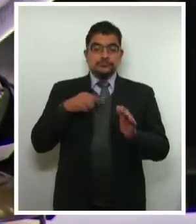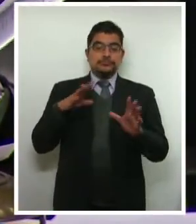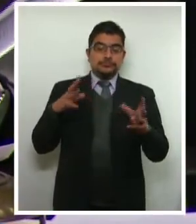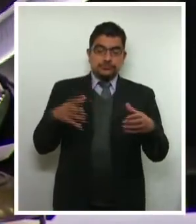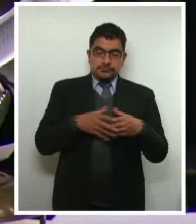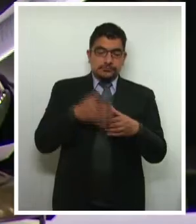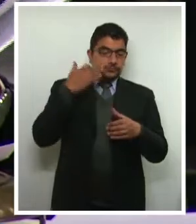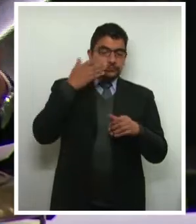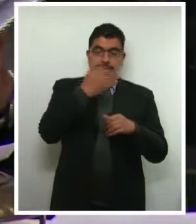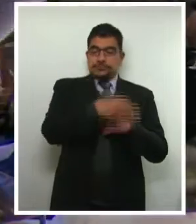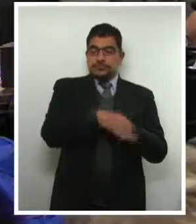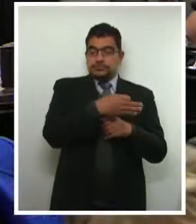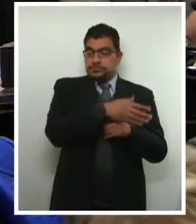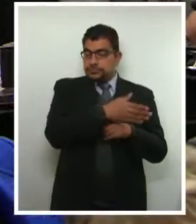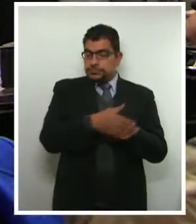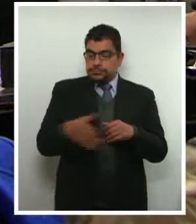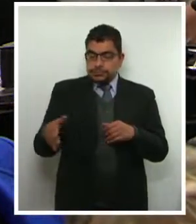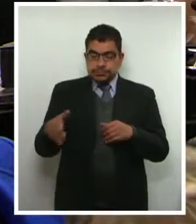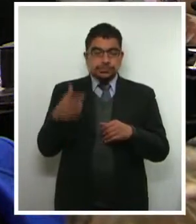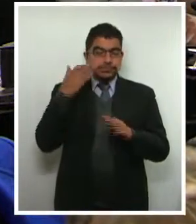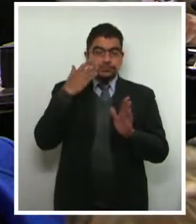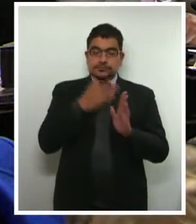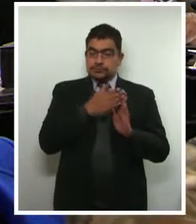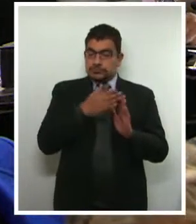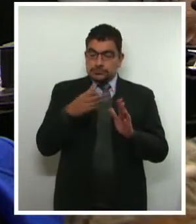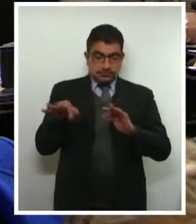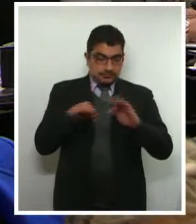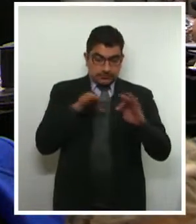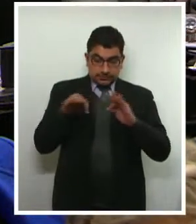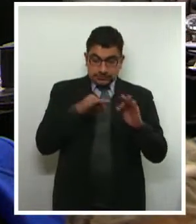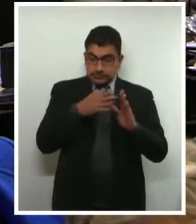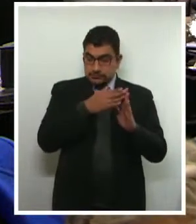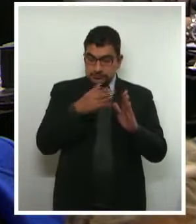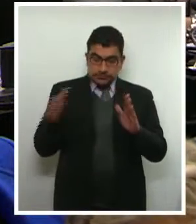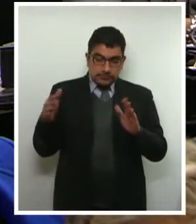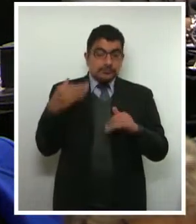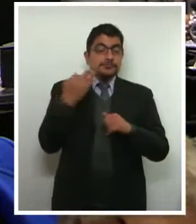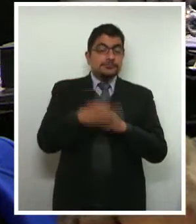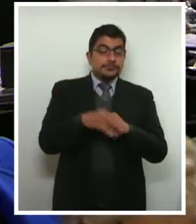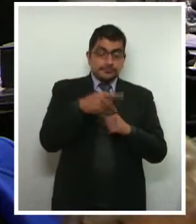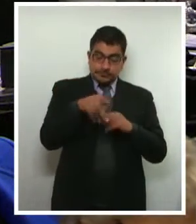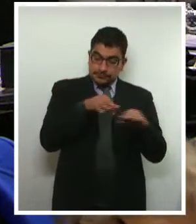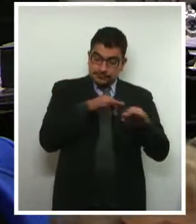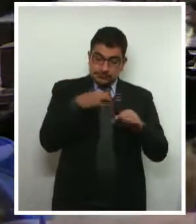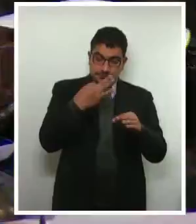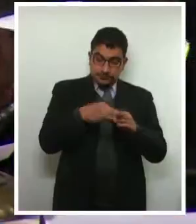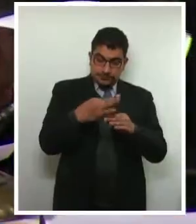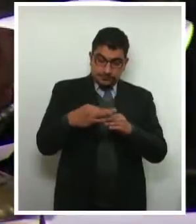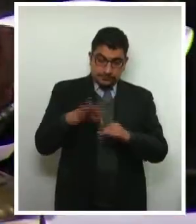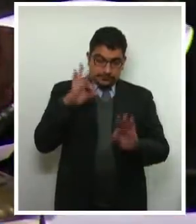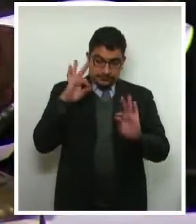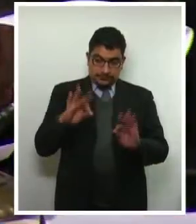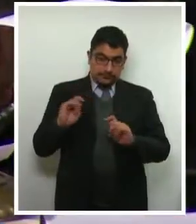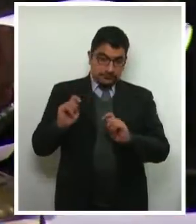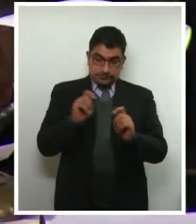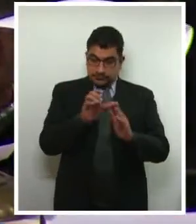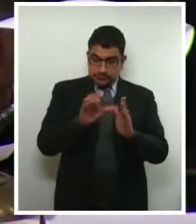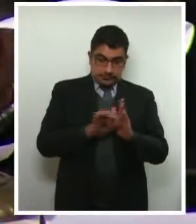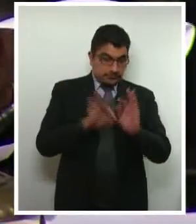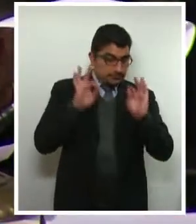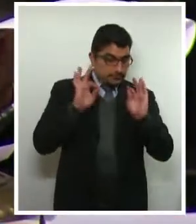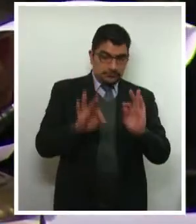carácter temporal y que solo durarán mientras cumplen con el mandato